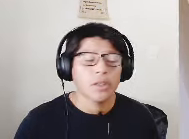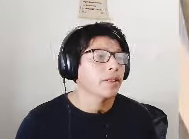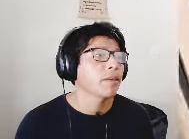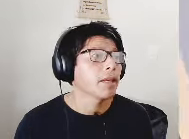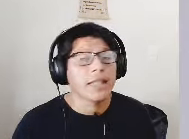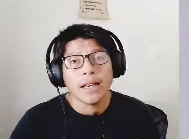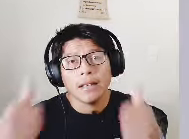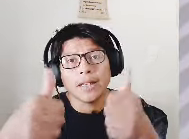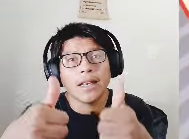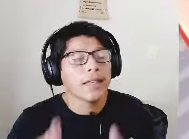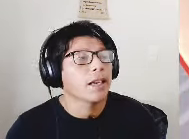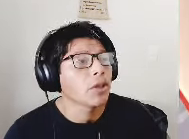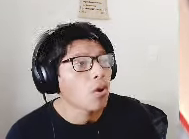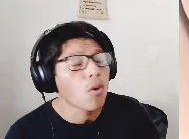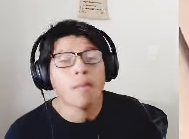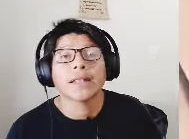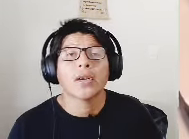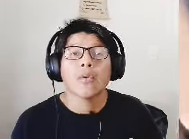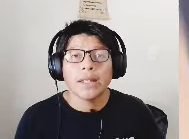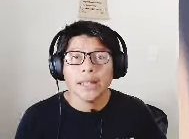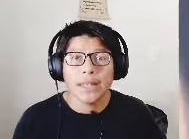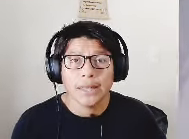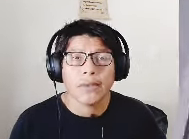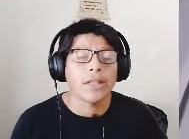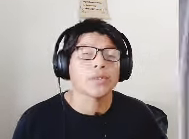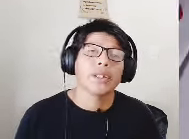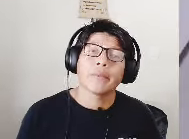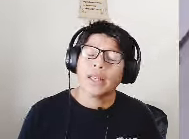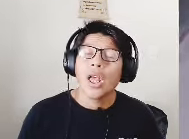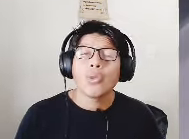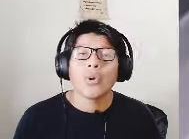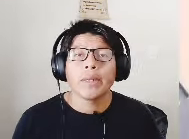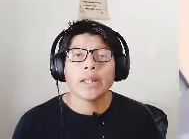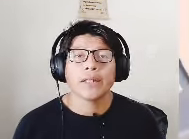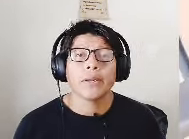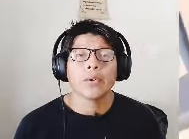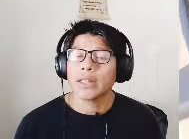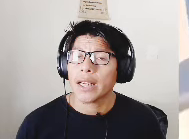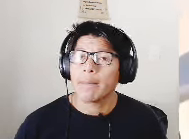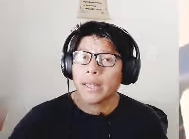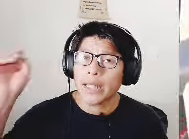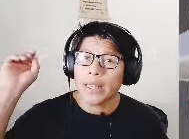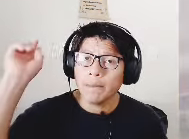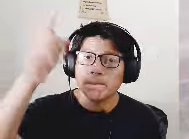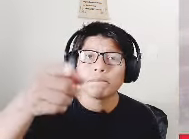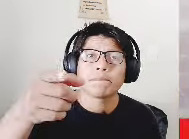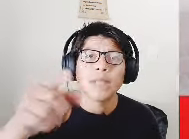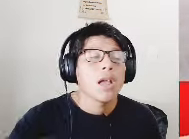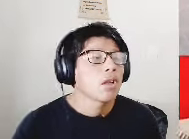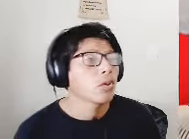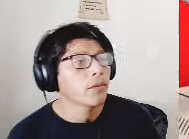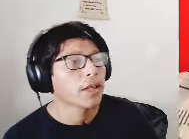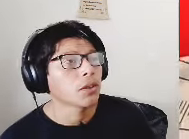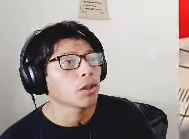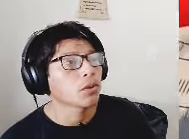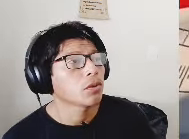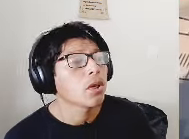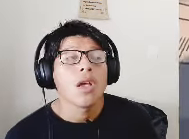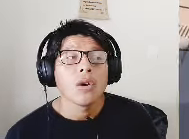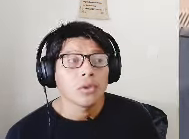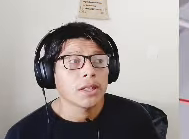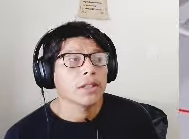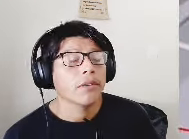canal, suscríbanse a mi canal, denle like al video, compartan, comenten y si se van a suscribir, no olviden de activar lo que es la campanita de